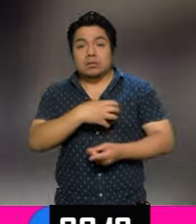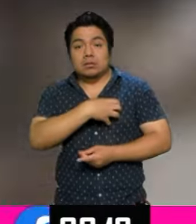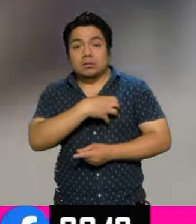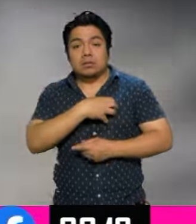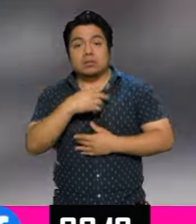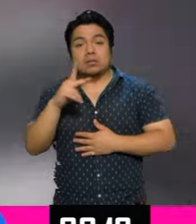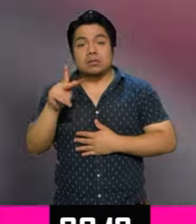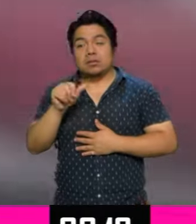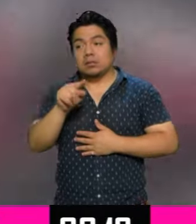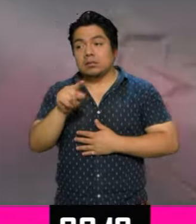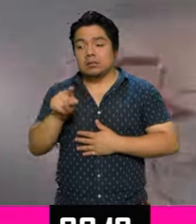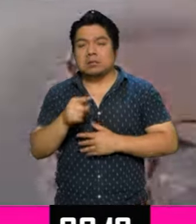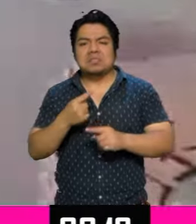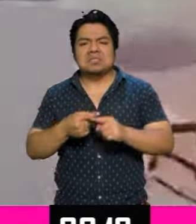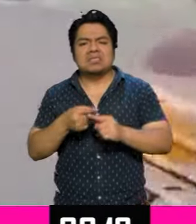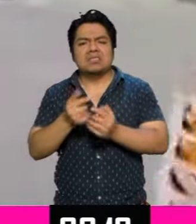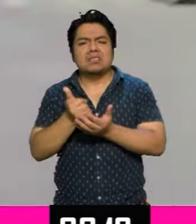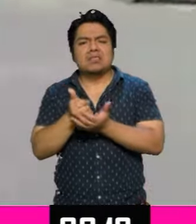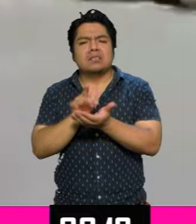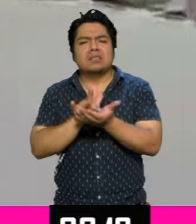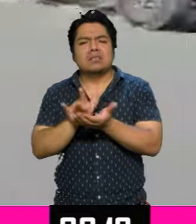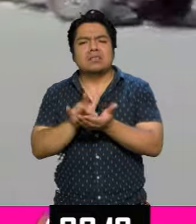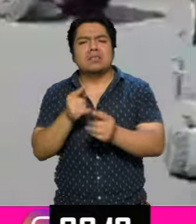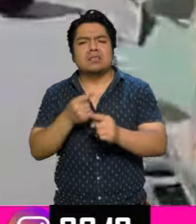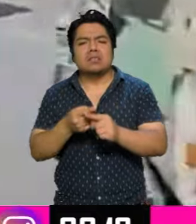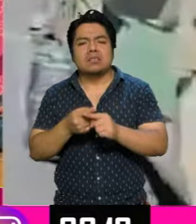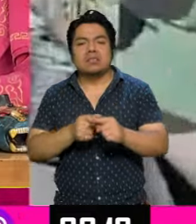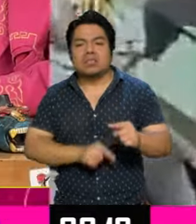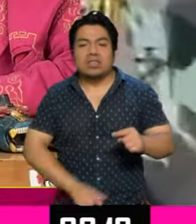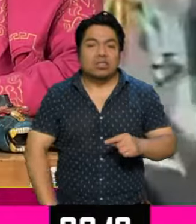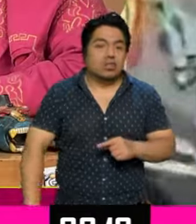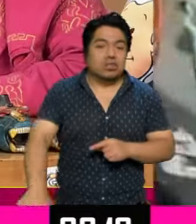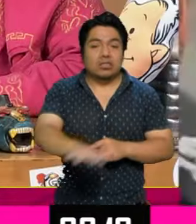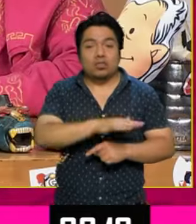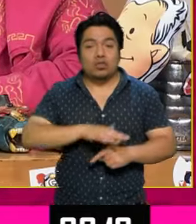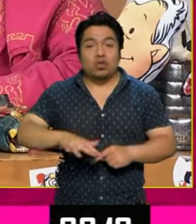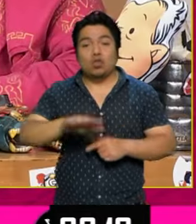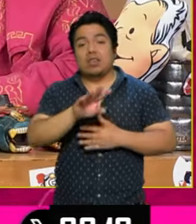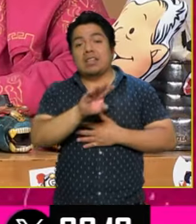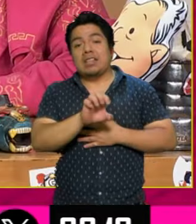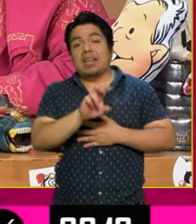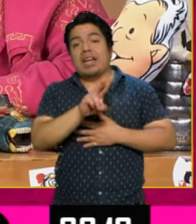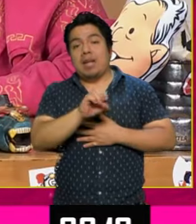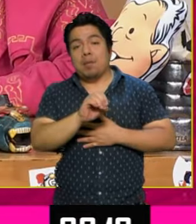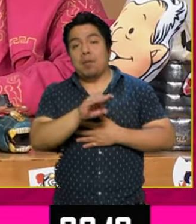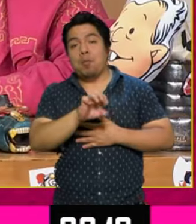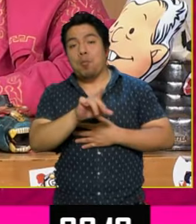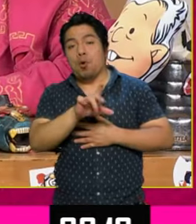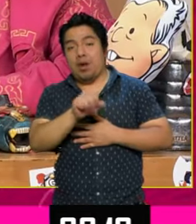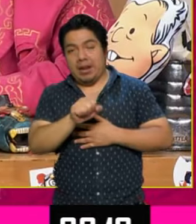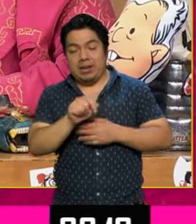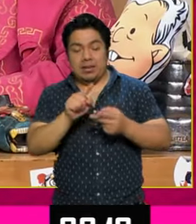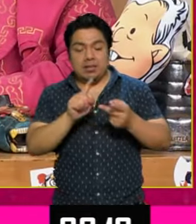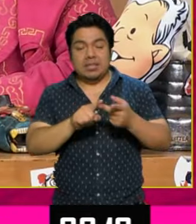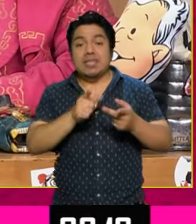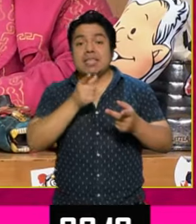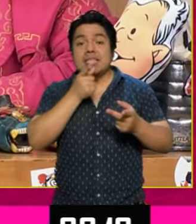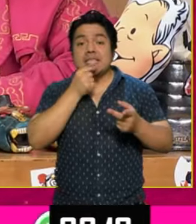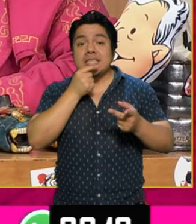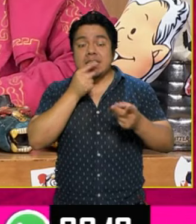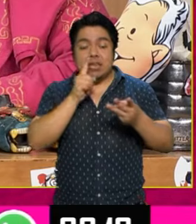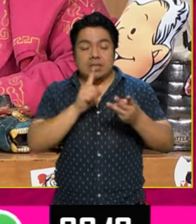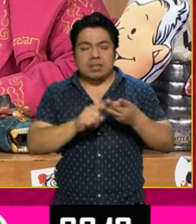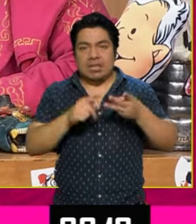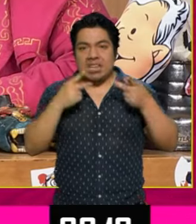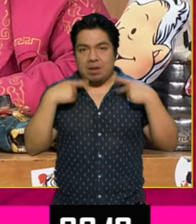ayudó? Toda la base de la fuerza de Evo Morales, sí, que salieron y la policía. A hacer el quite. Y si la no, policía. Si lo